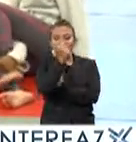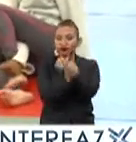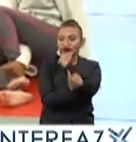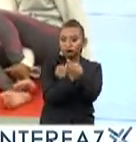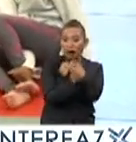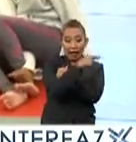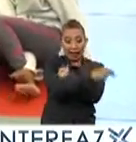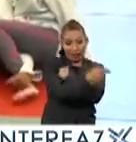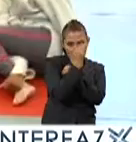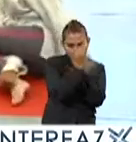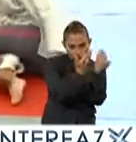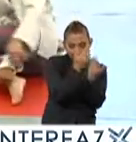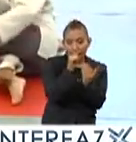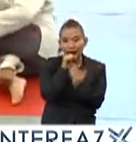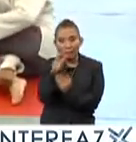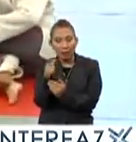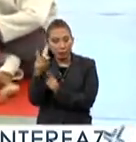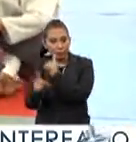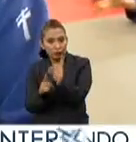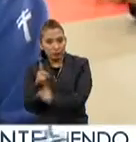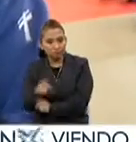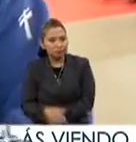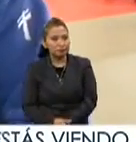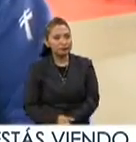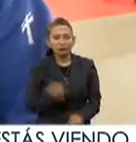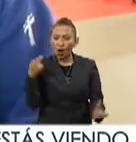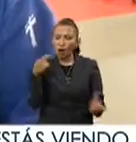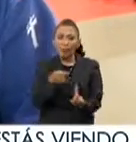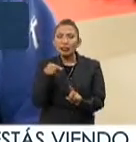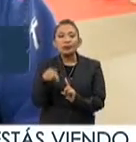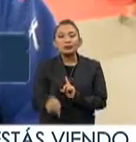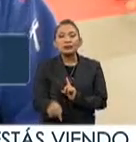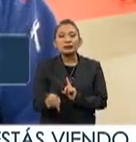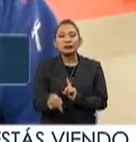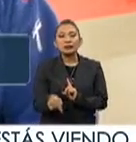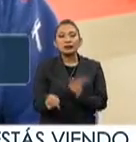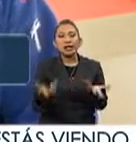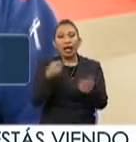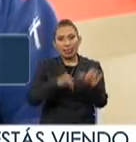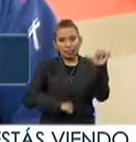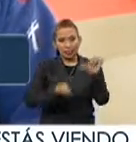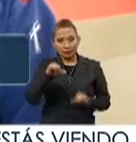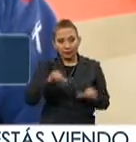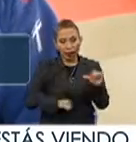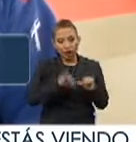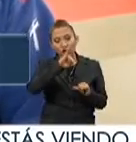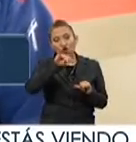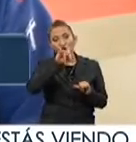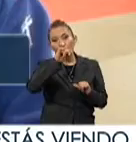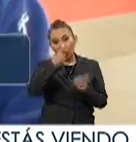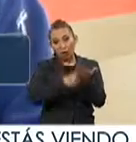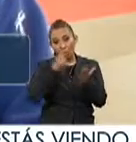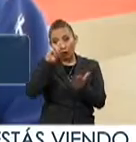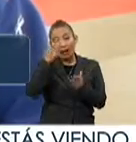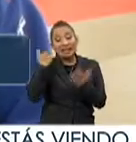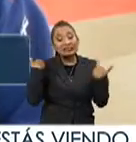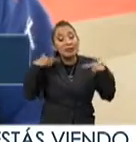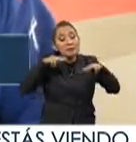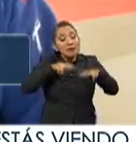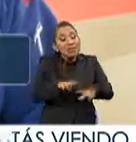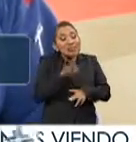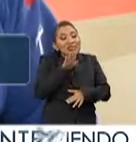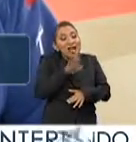rendimiento tanto en el plano académico como en el deportivo. El objetivo principal de la actividad de judo en la universidad es